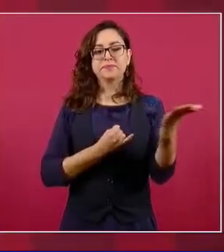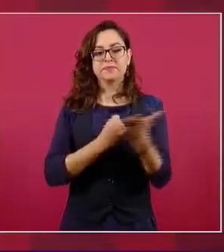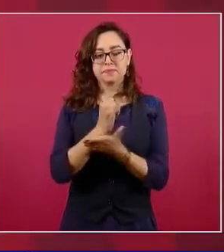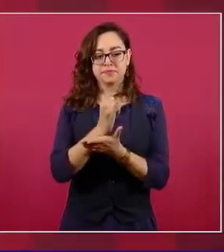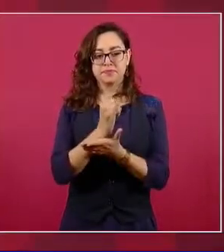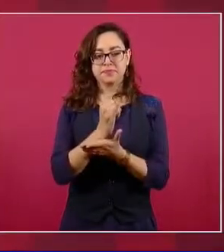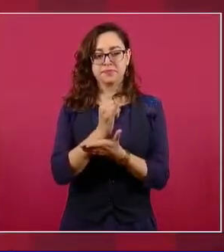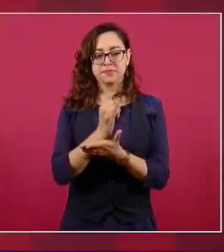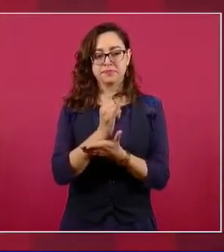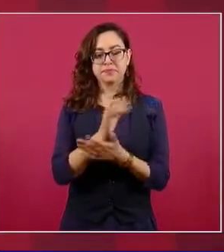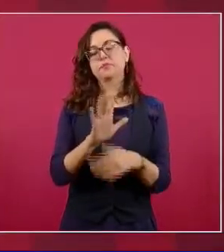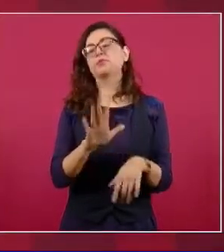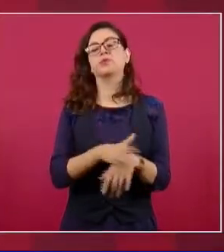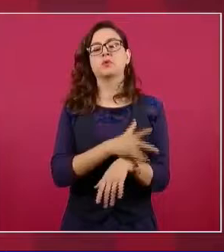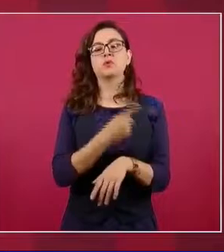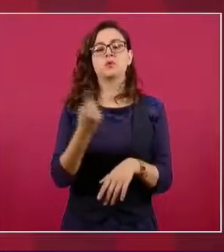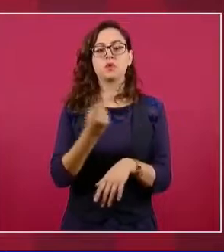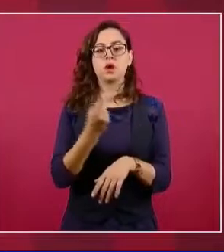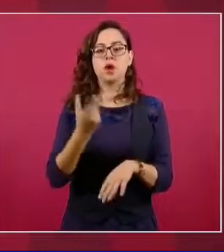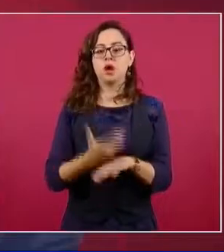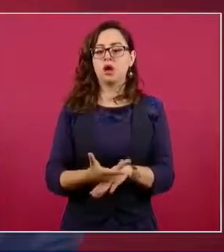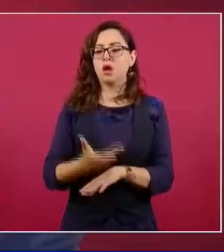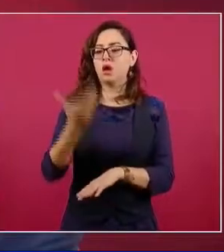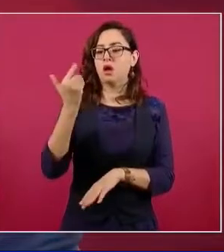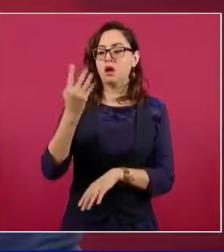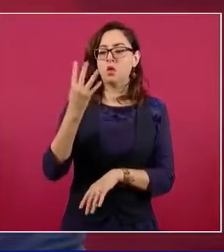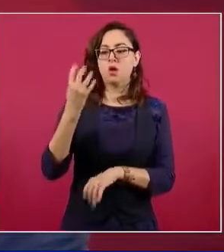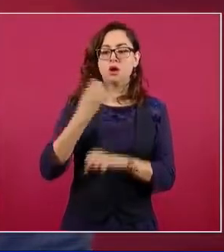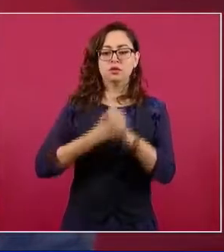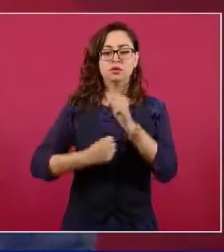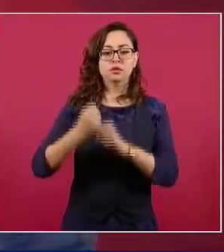porque desde que tomé posesión hablé